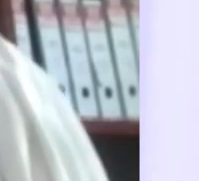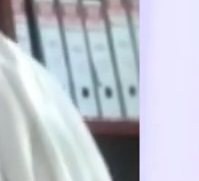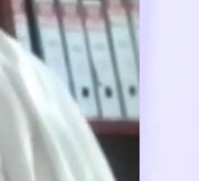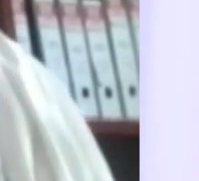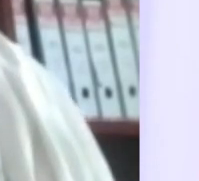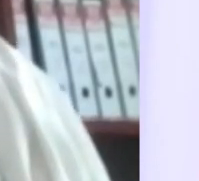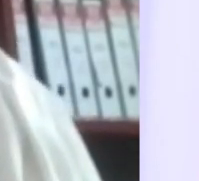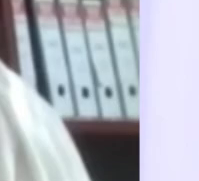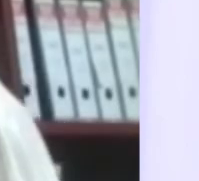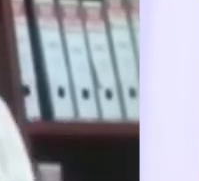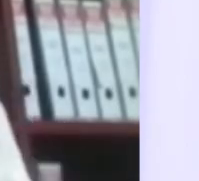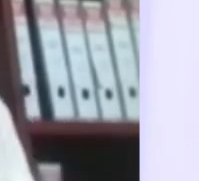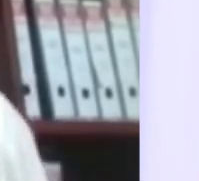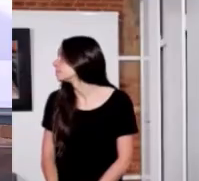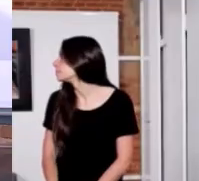y gracias.